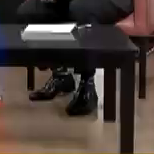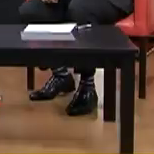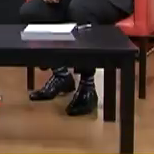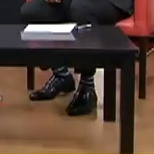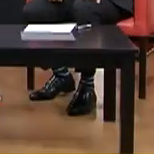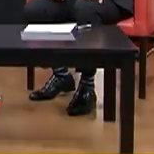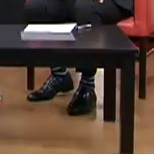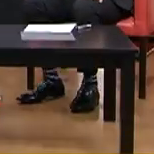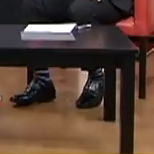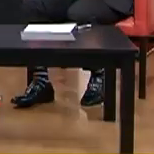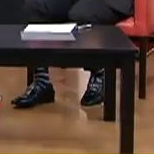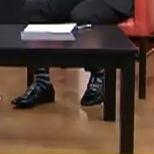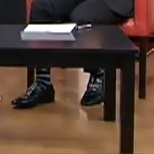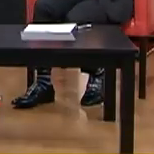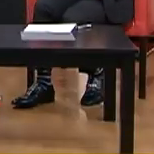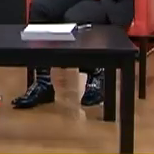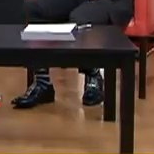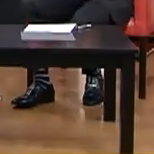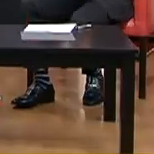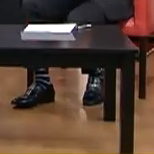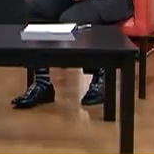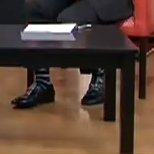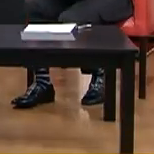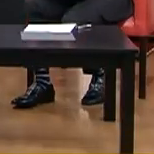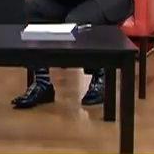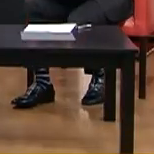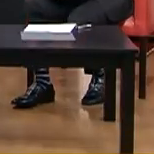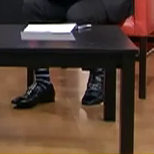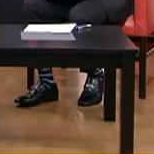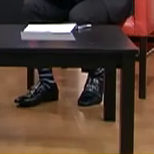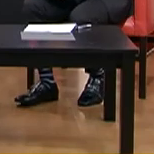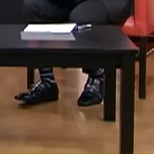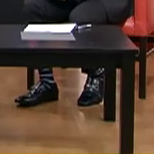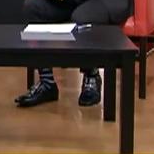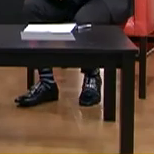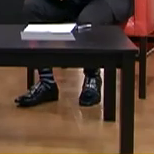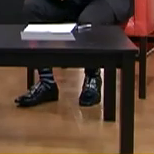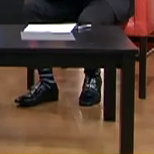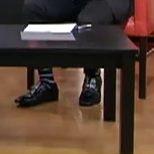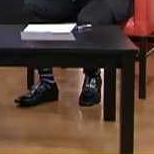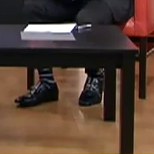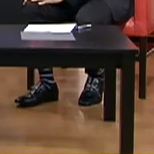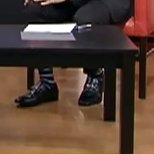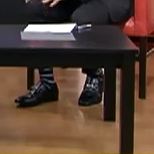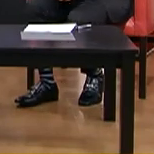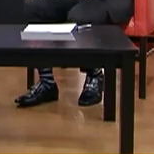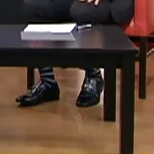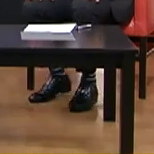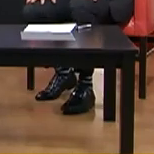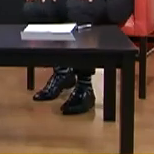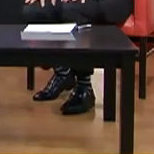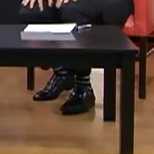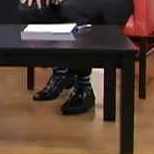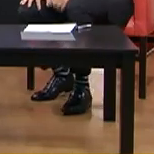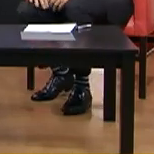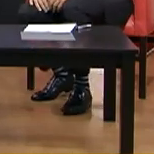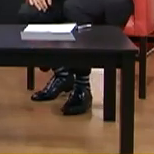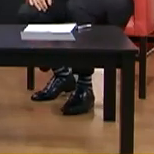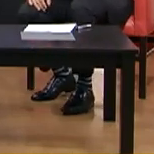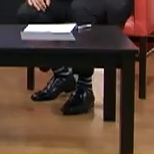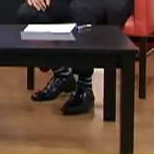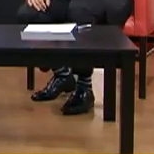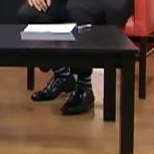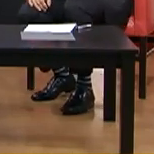que además está muy bien ubicado, está ahí muy cerca del Metro San Lázaro, ahí pueden acceder muy fácil, muy cerca de aquí, por cierto, de Televisión Educativa.